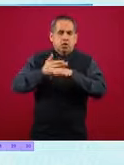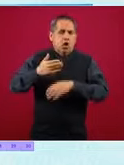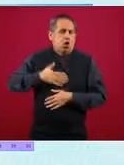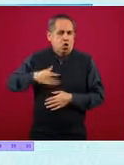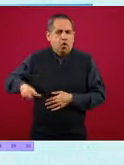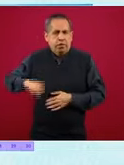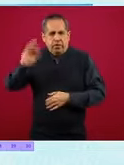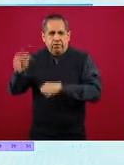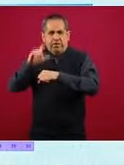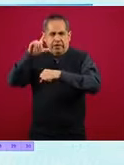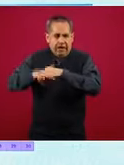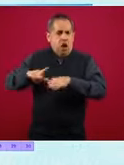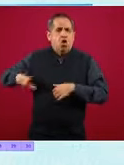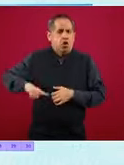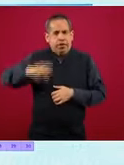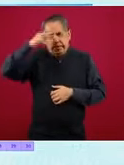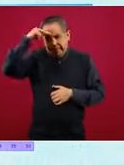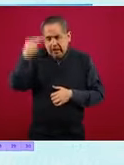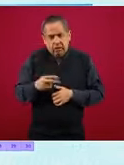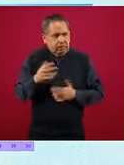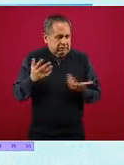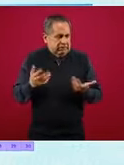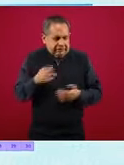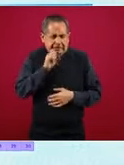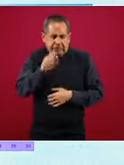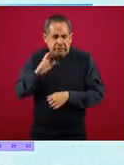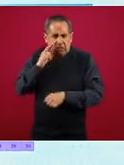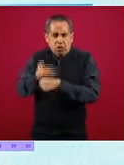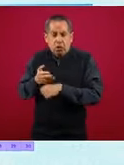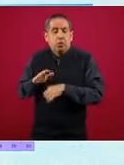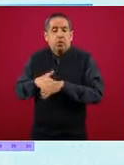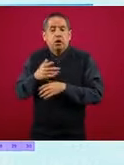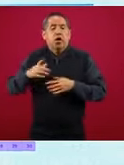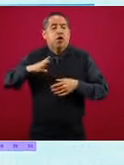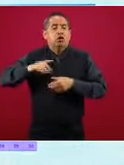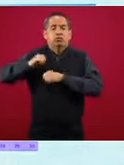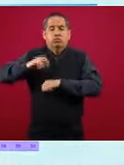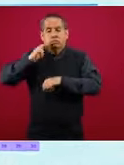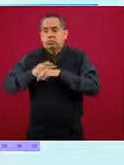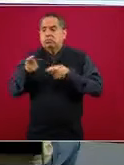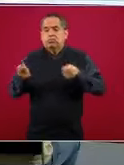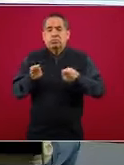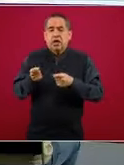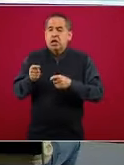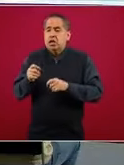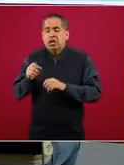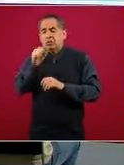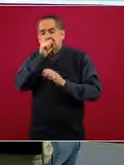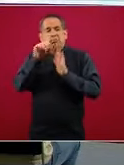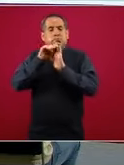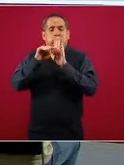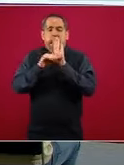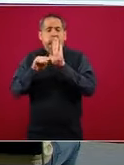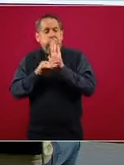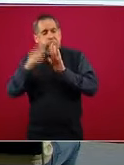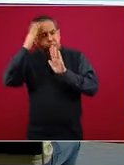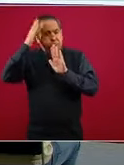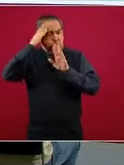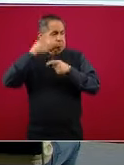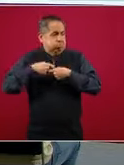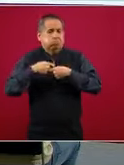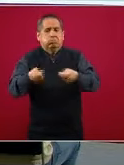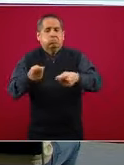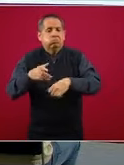gobierno federal, del gobierno de México, porque estamos encargados de dar disposiciones generales y